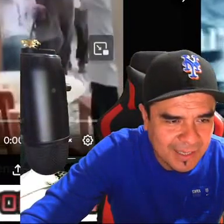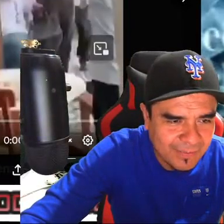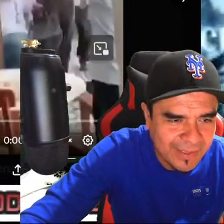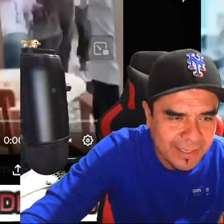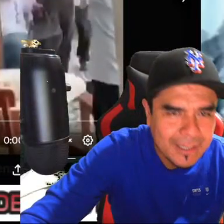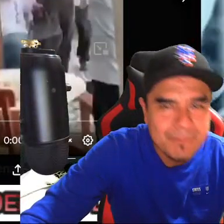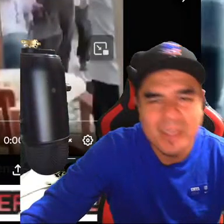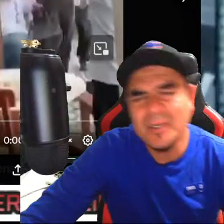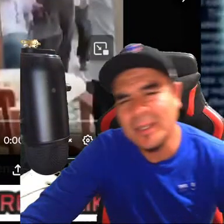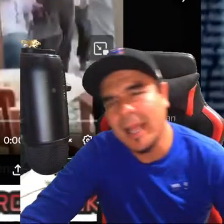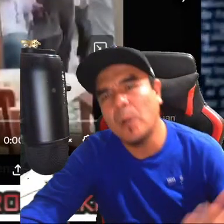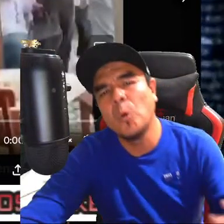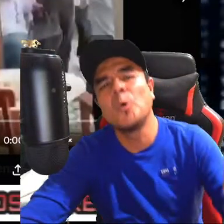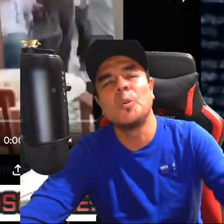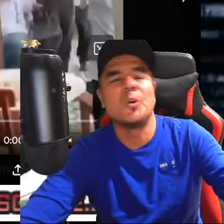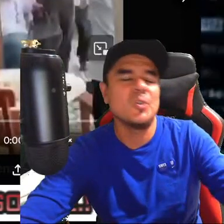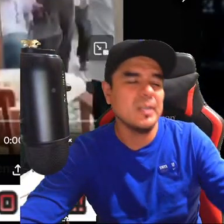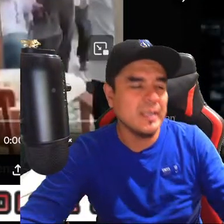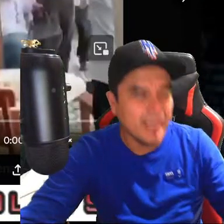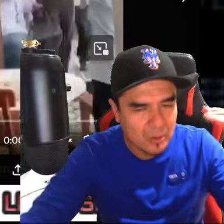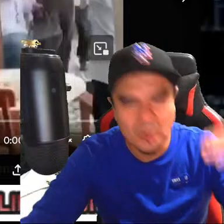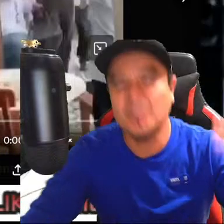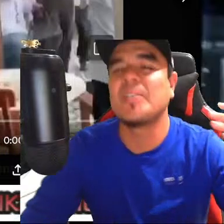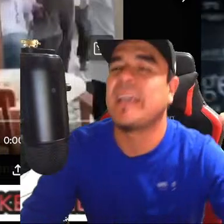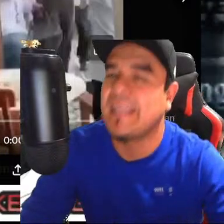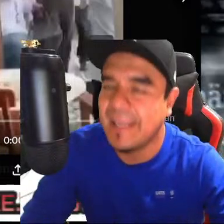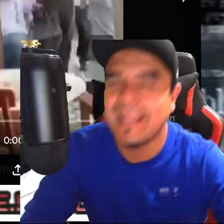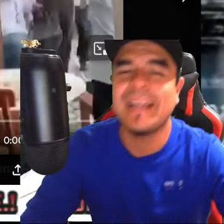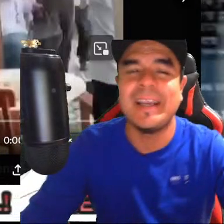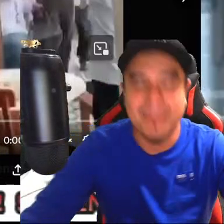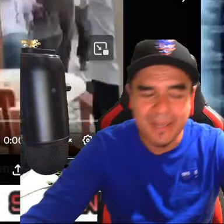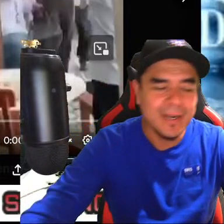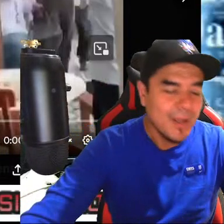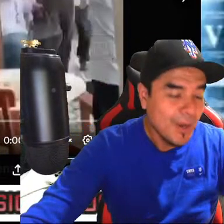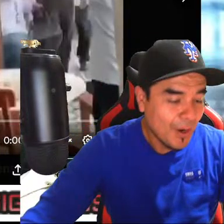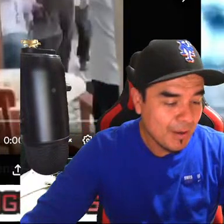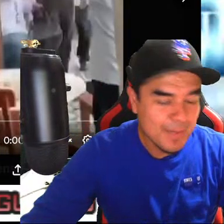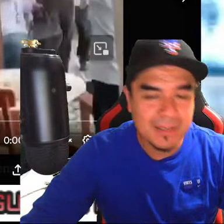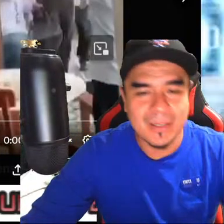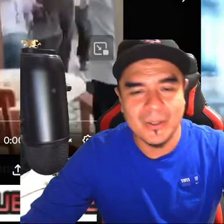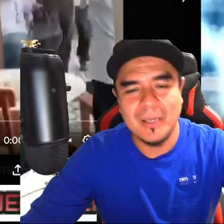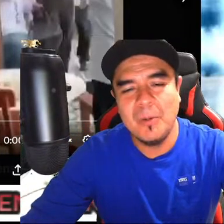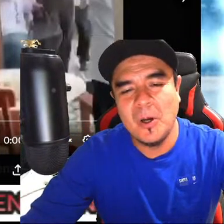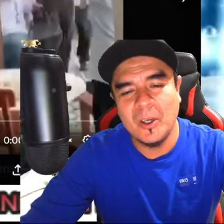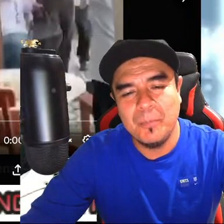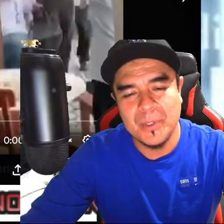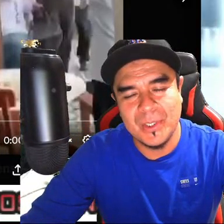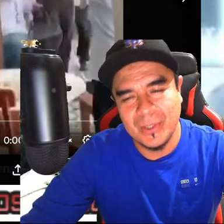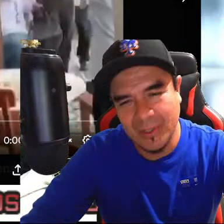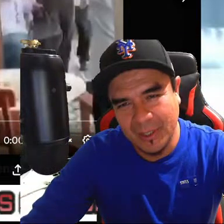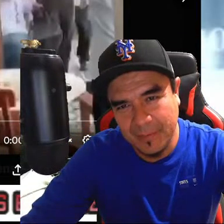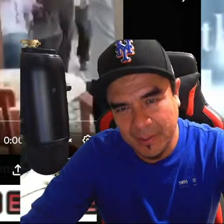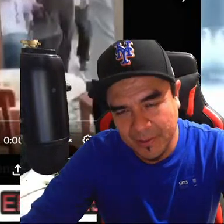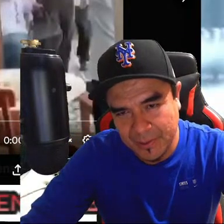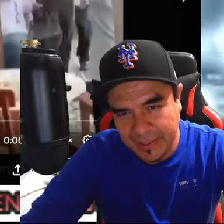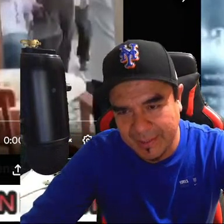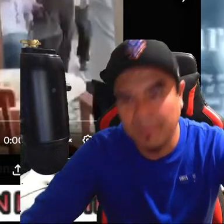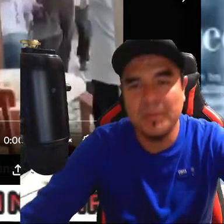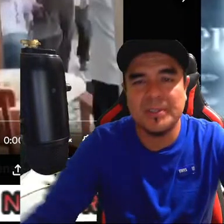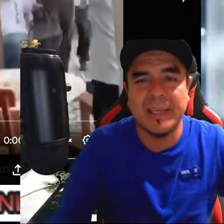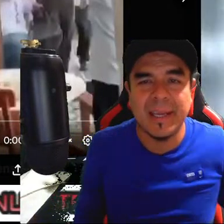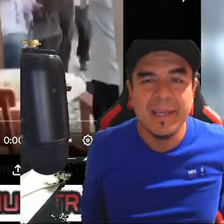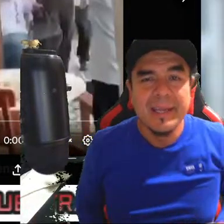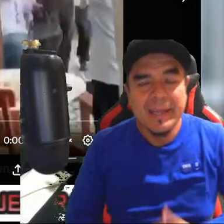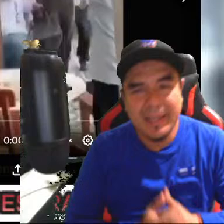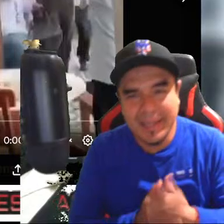no fue todo el café. Son algunos y algunos que tienen que ver, obviamente, con el bloque opositor, amigos, que